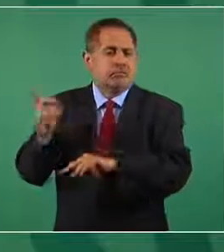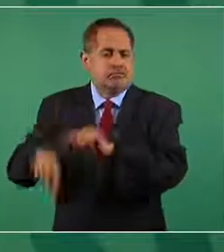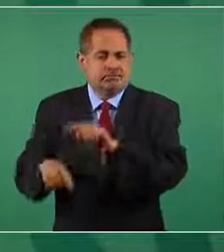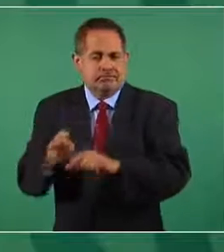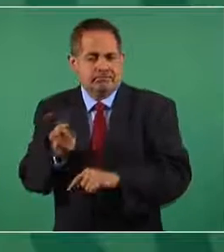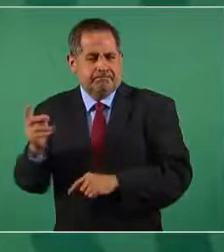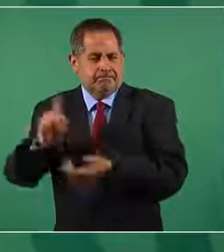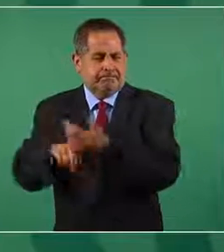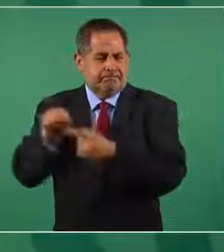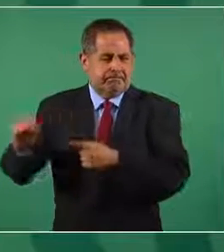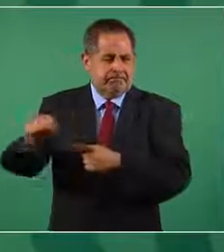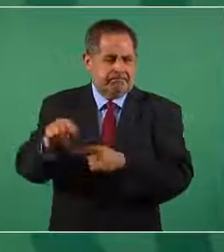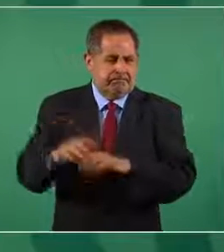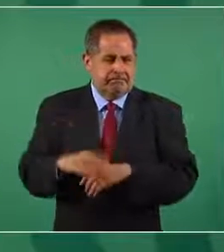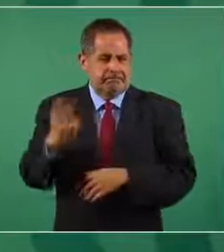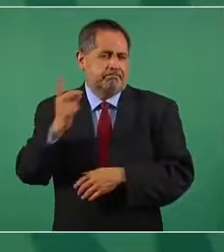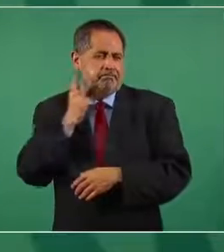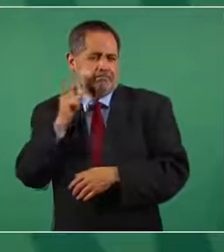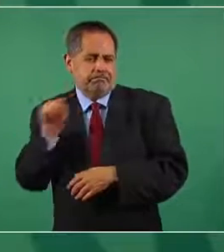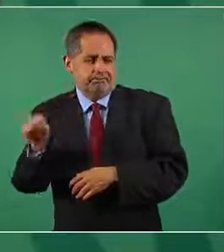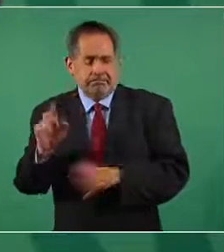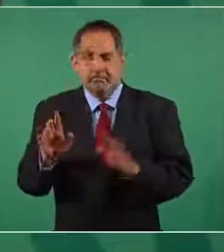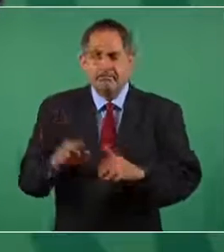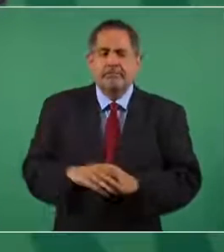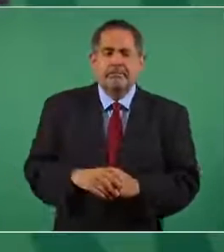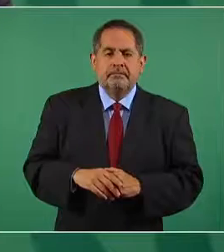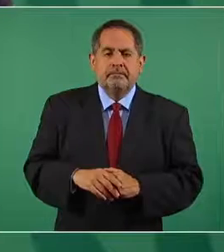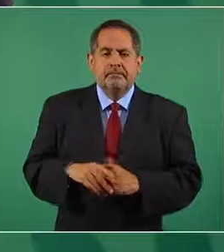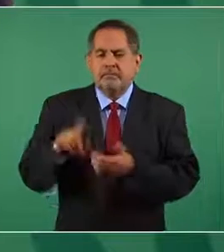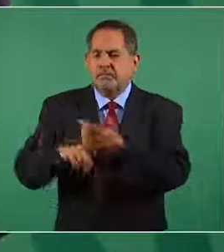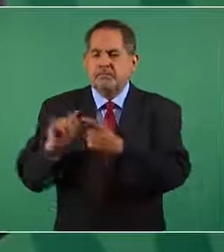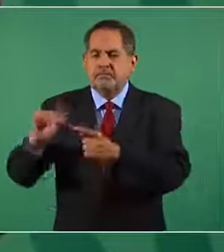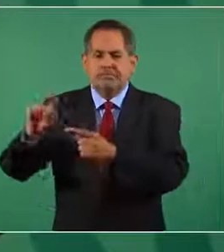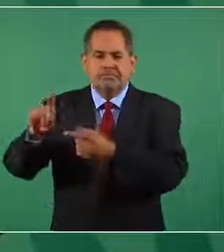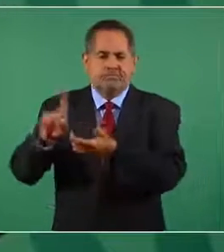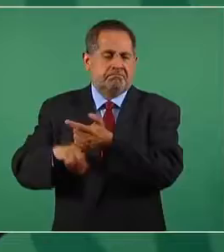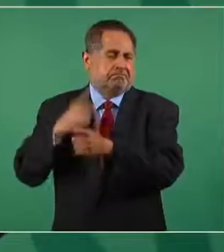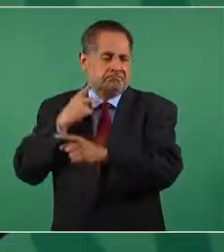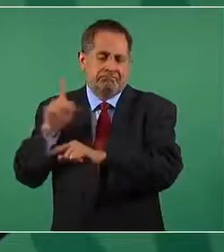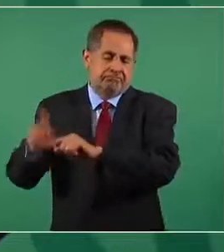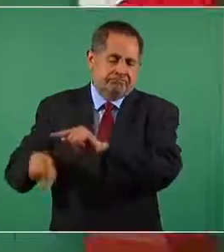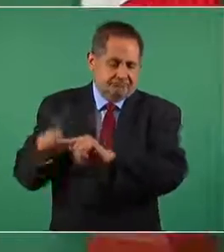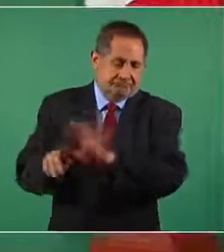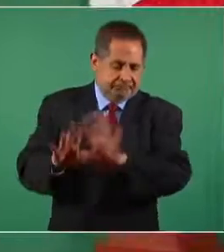unos, ¿sí?, de dos diputados, funcionarios o políticos,